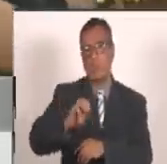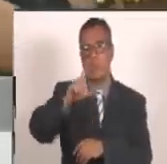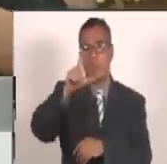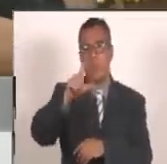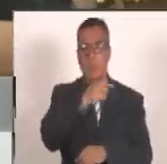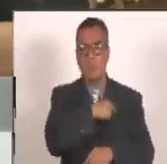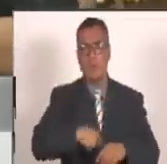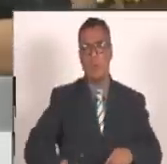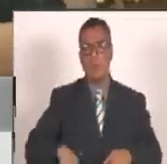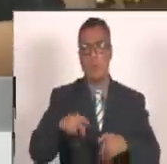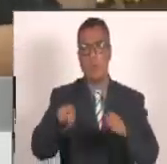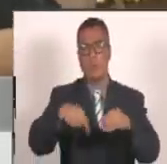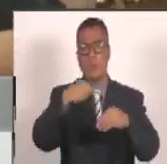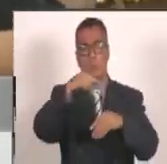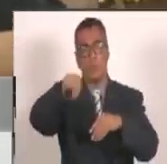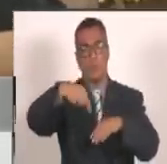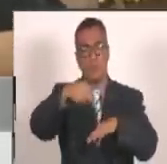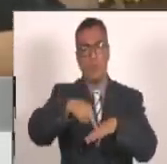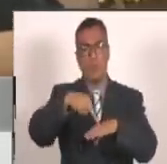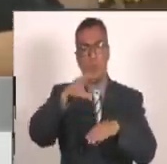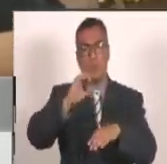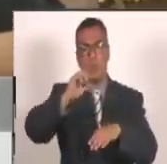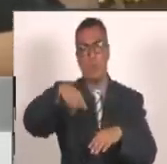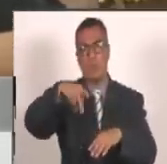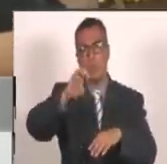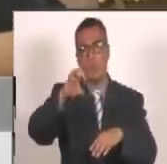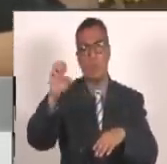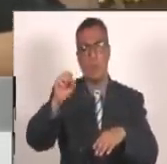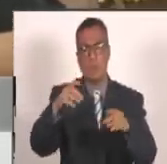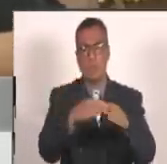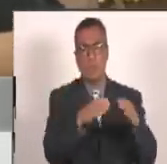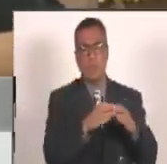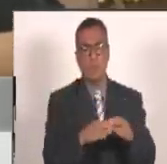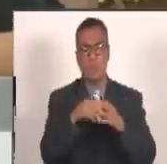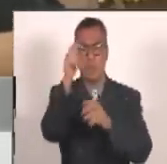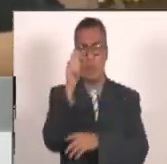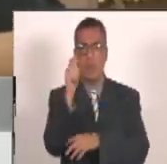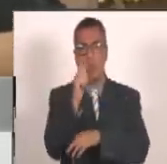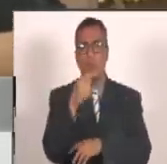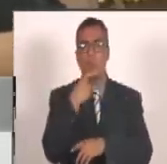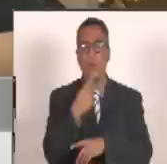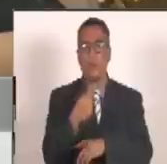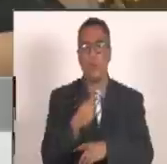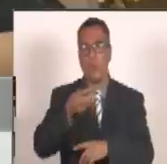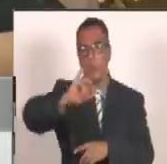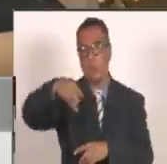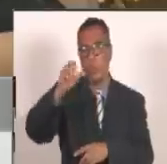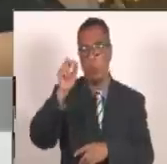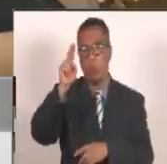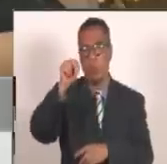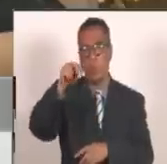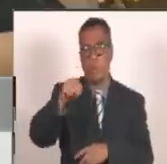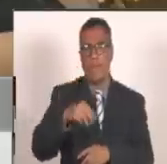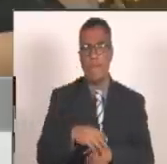Salazar, presidente nacional de COPEI y subjefe del Grupo Parlamentario de Opinión, y Juan Carlos.